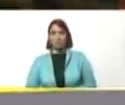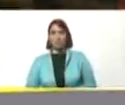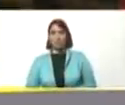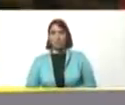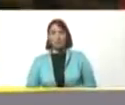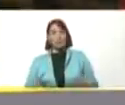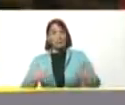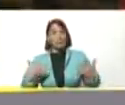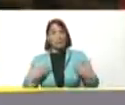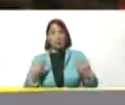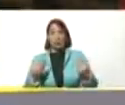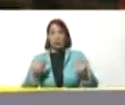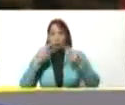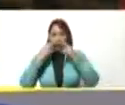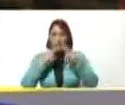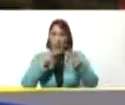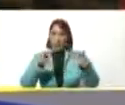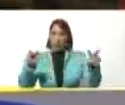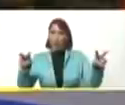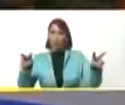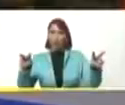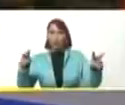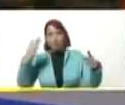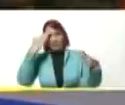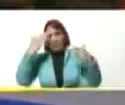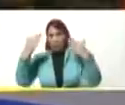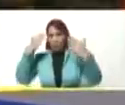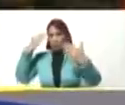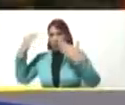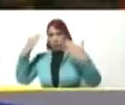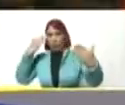Me alegra mucho verlos y saludarlos.